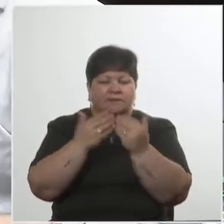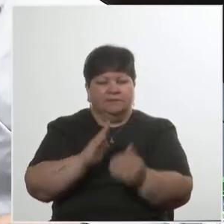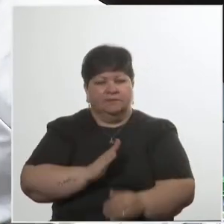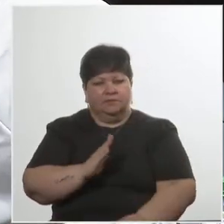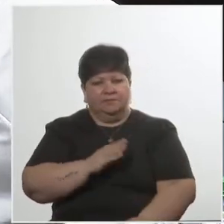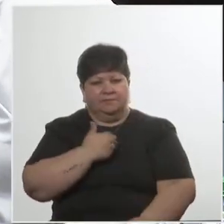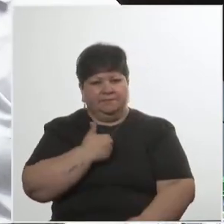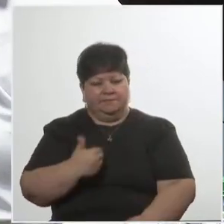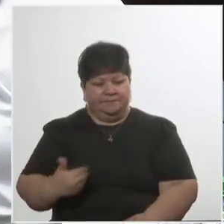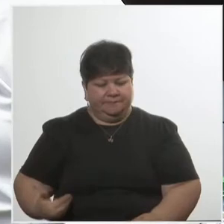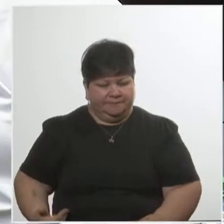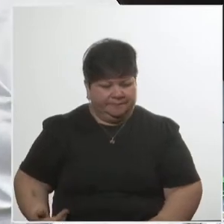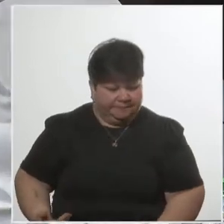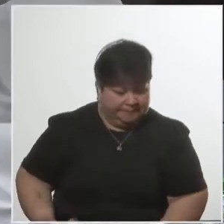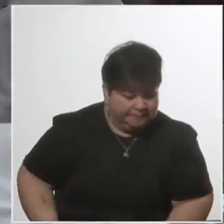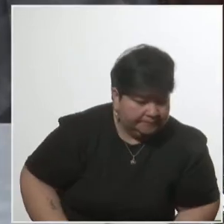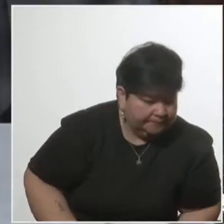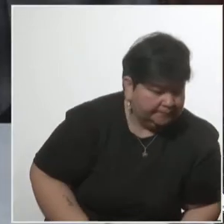presidenta senadora